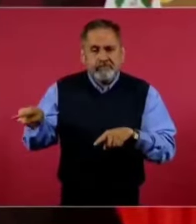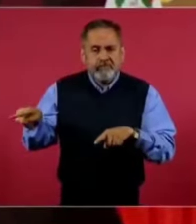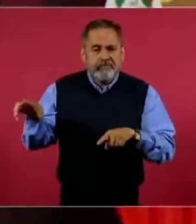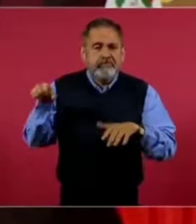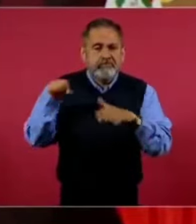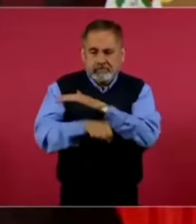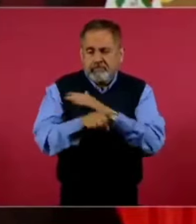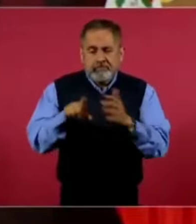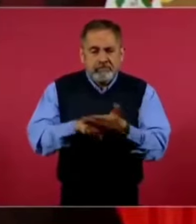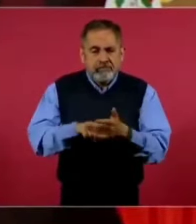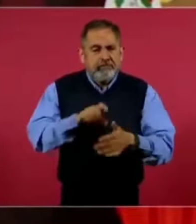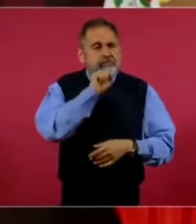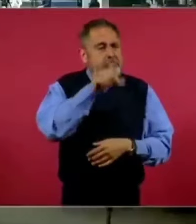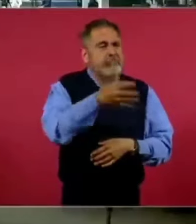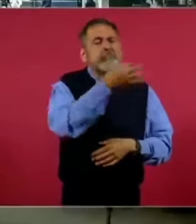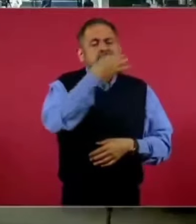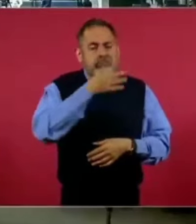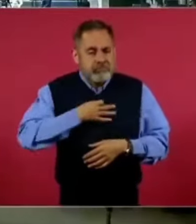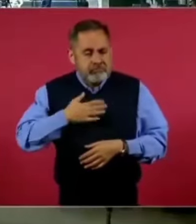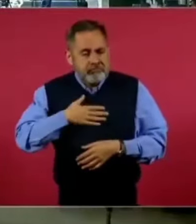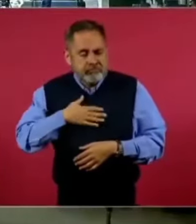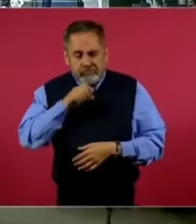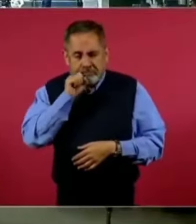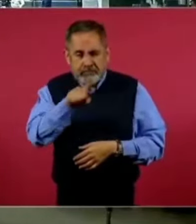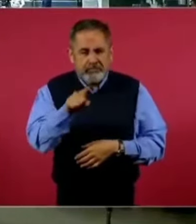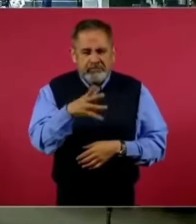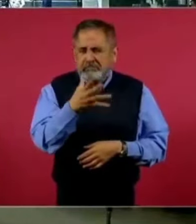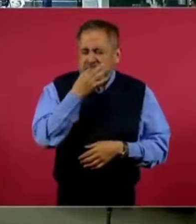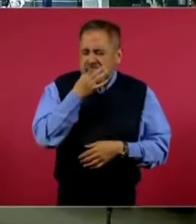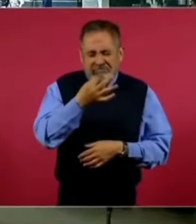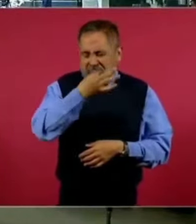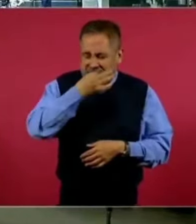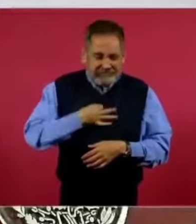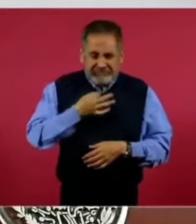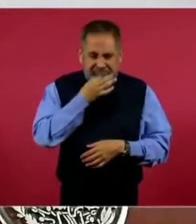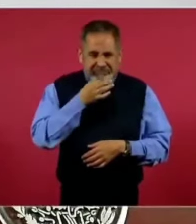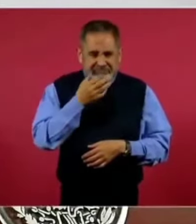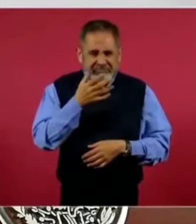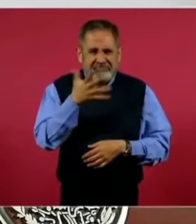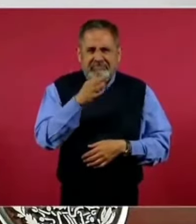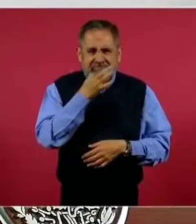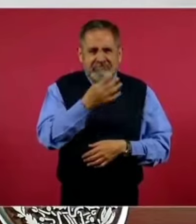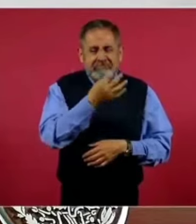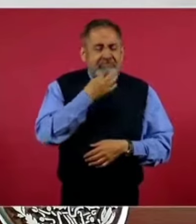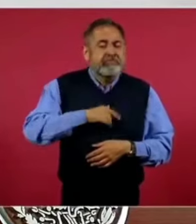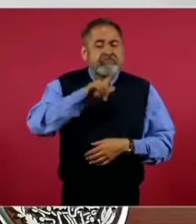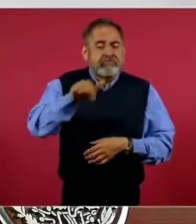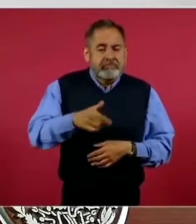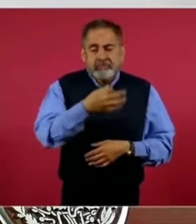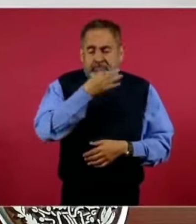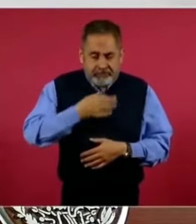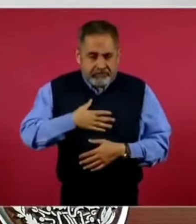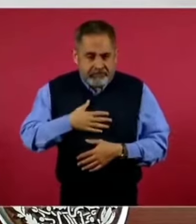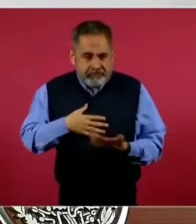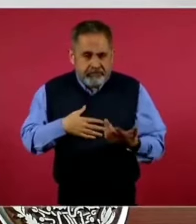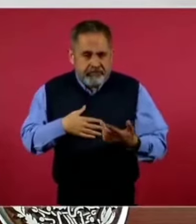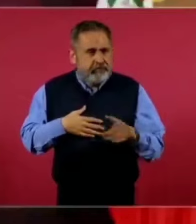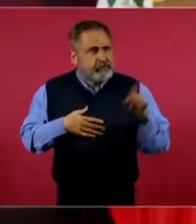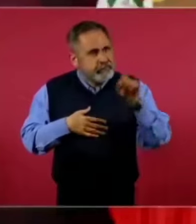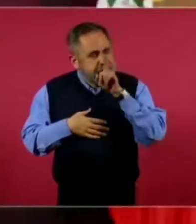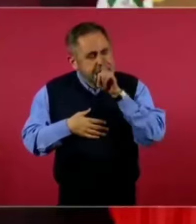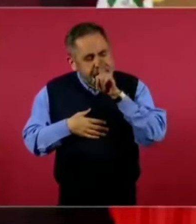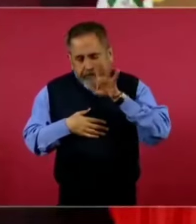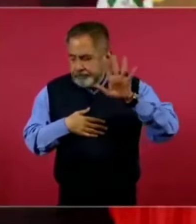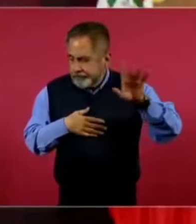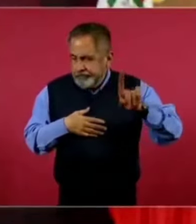también avisaron a los 5 minutos 10 minutos después no dijimos